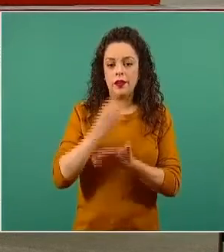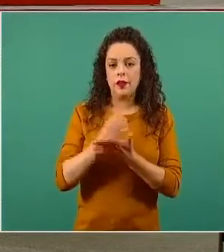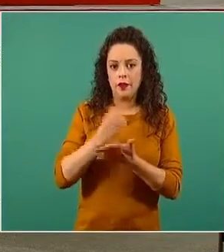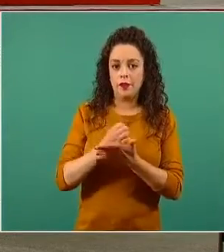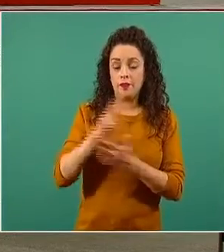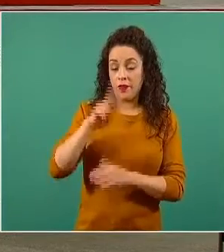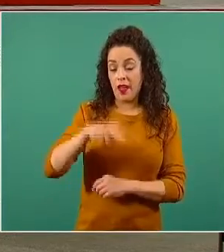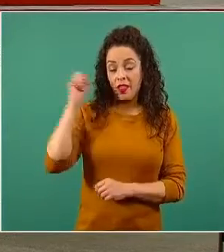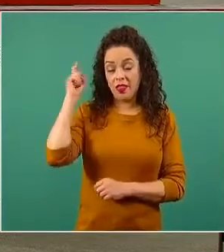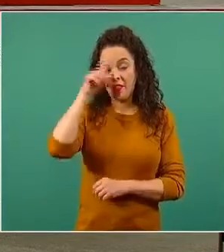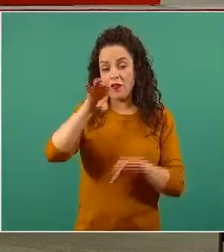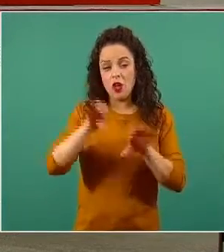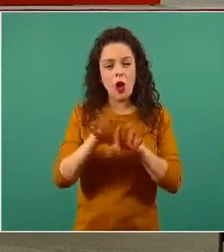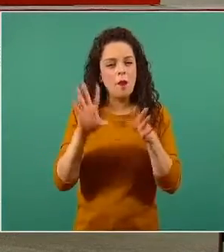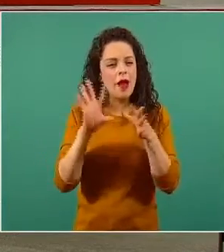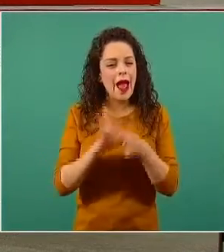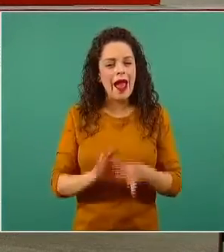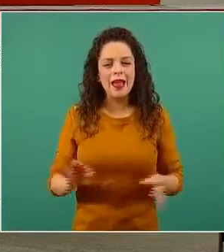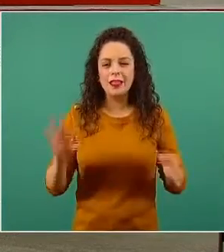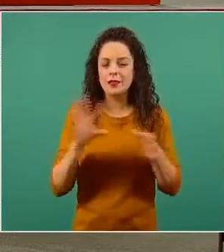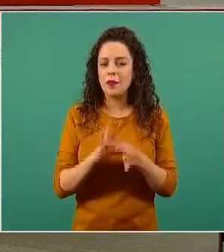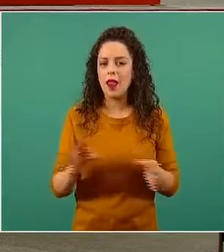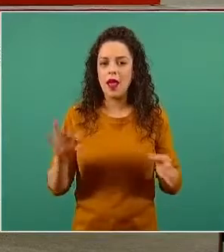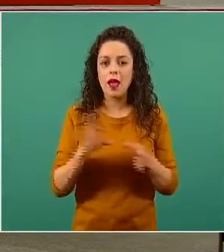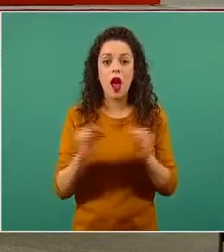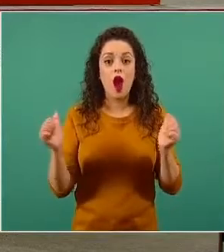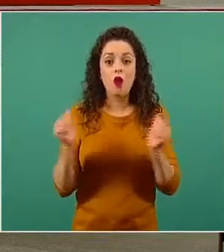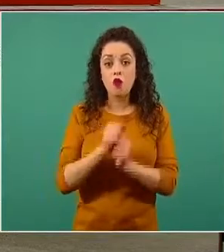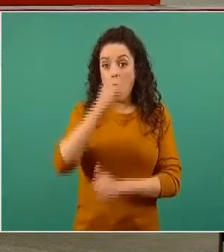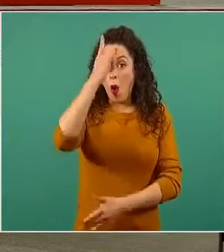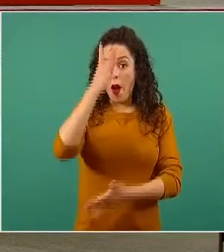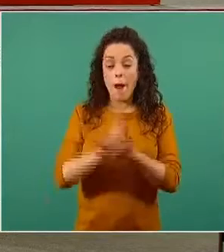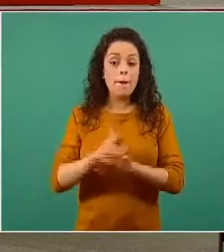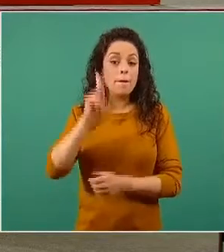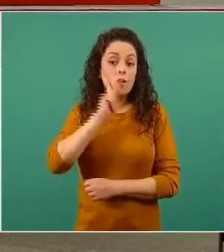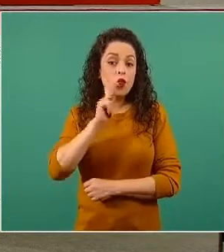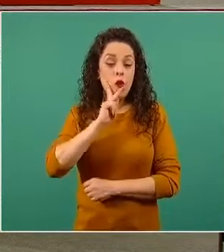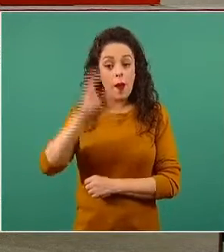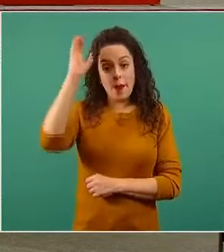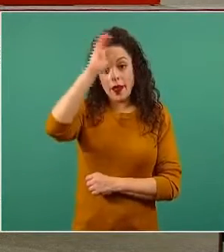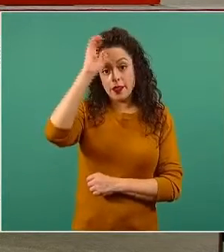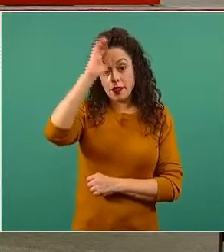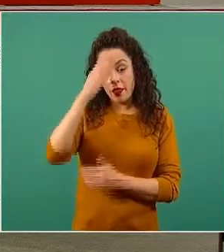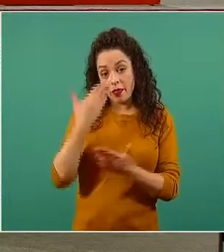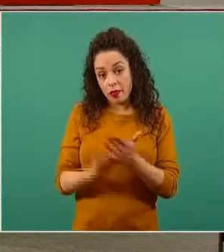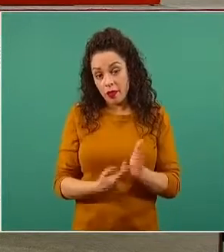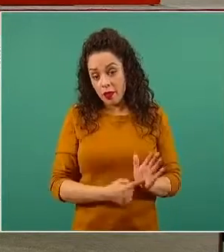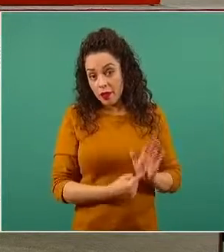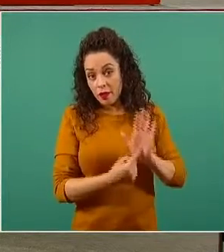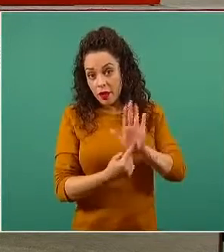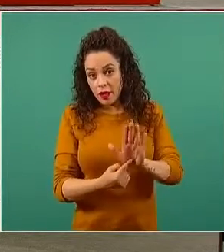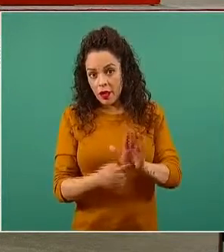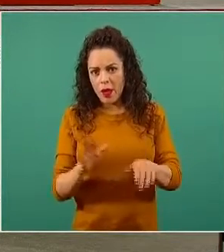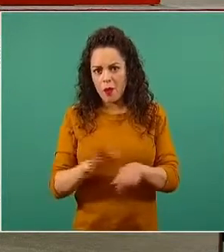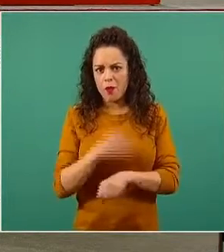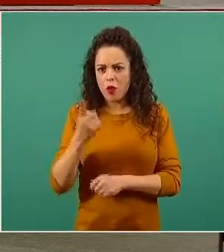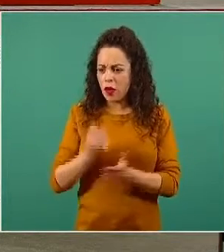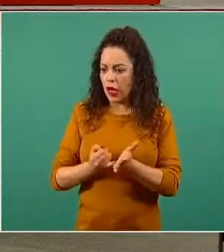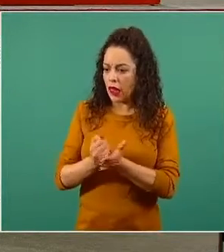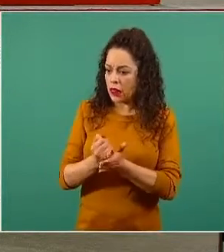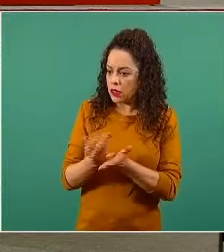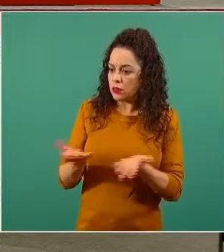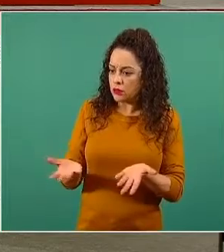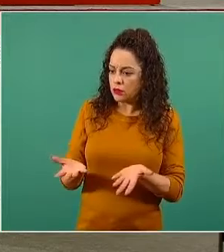es difícil explicar tan solo con base científica por qué las decisiones van y vienen, por qué a veces se